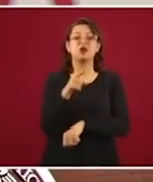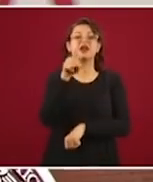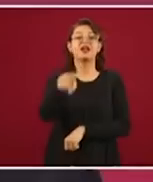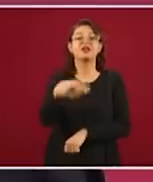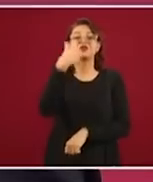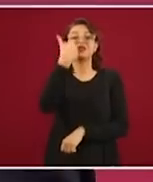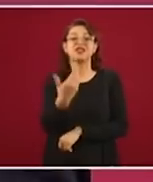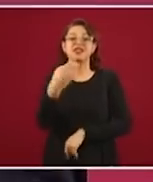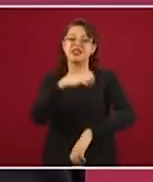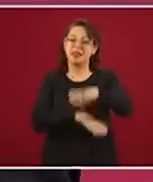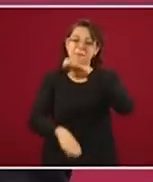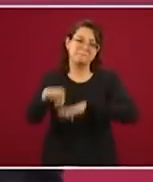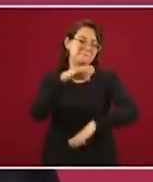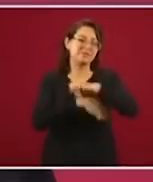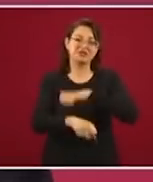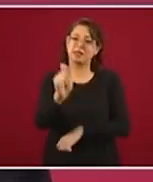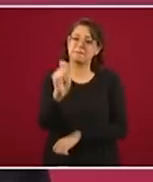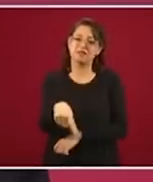a los